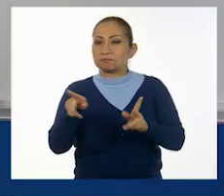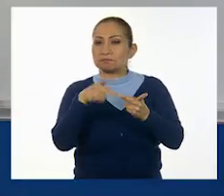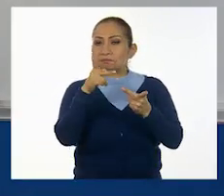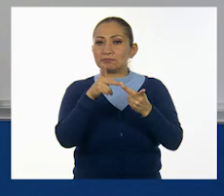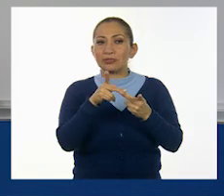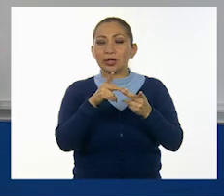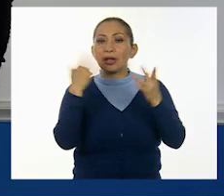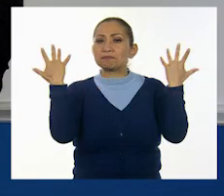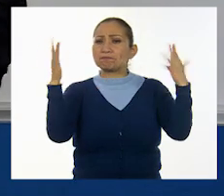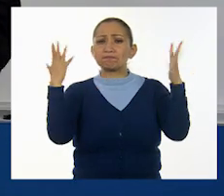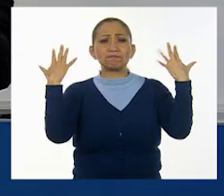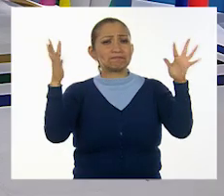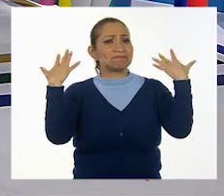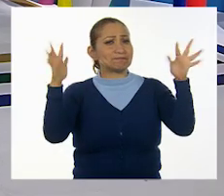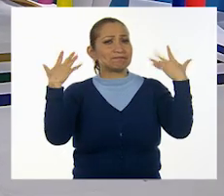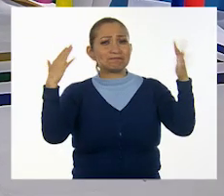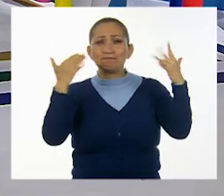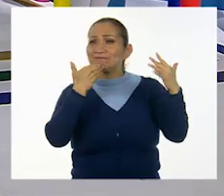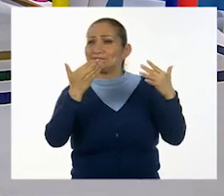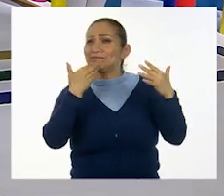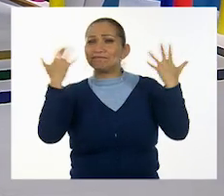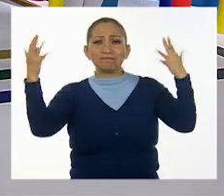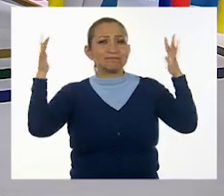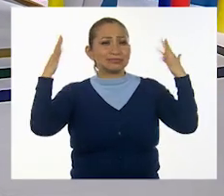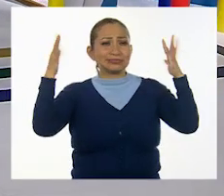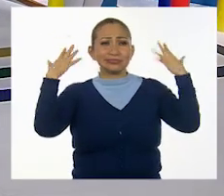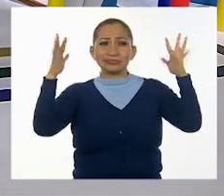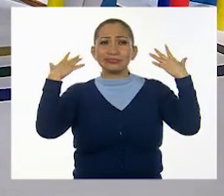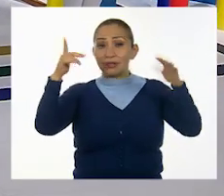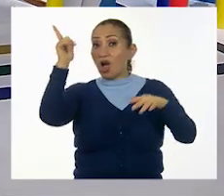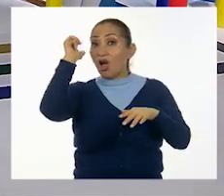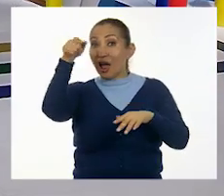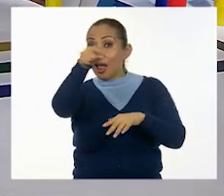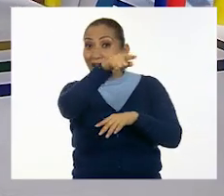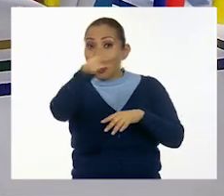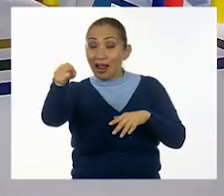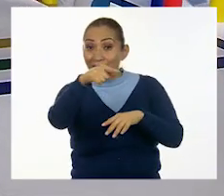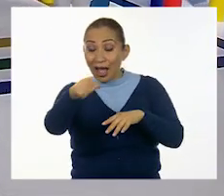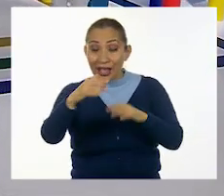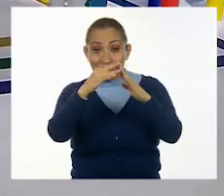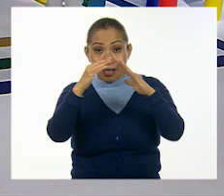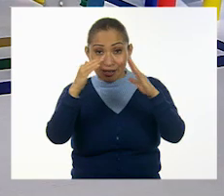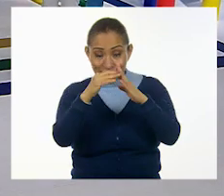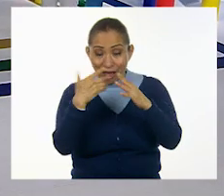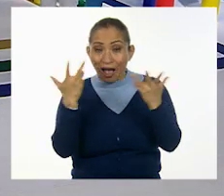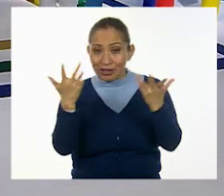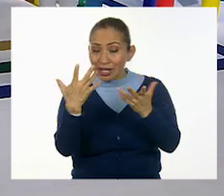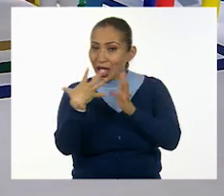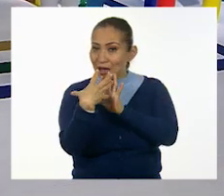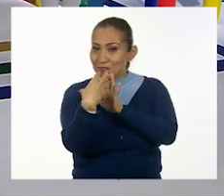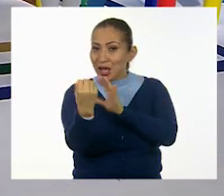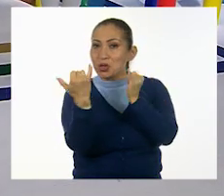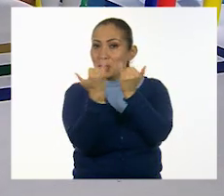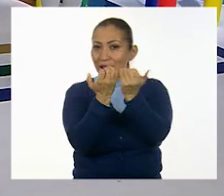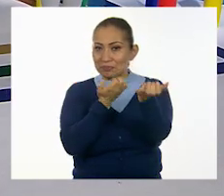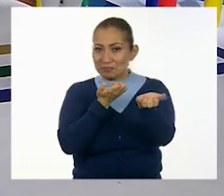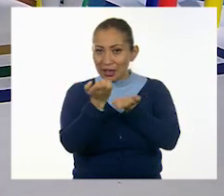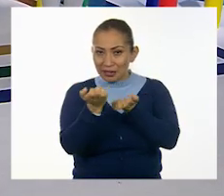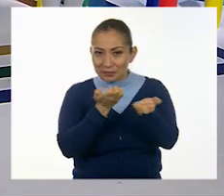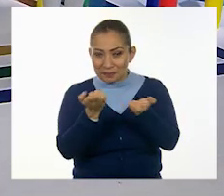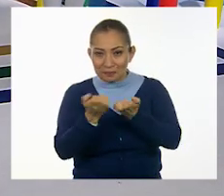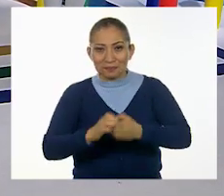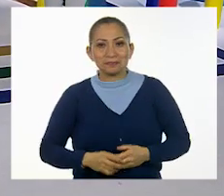perfecto. Damos un fuerte aplauso, por favor. Por favor, espero que nuestros amigos allá en casa hayan hecho estos ejercicios